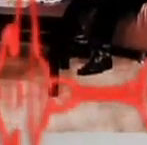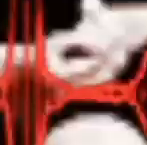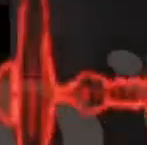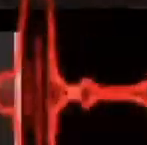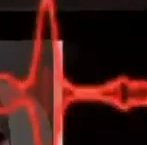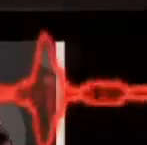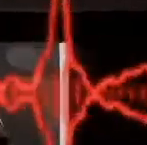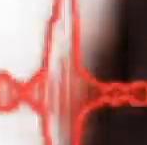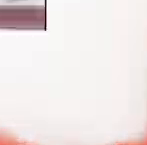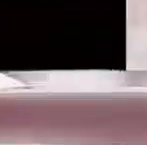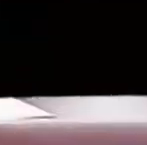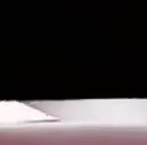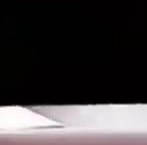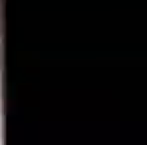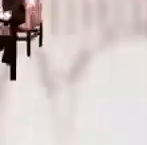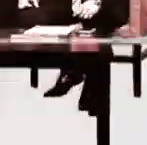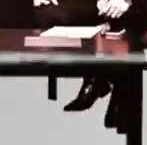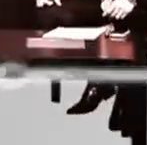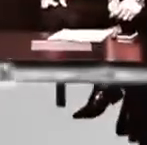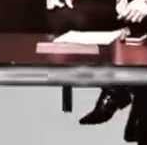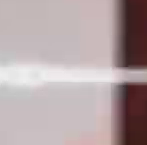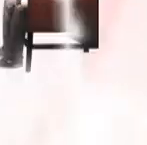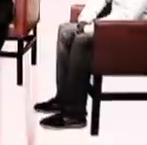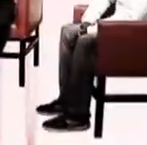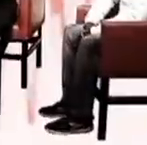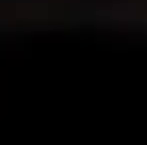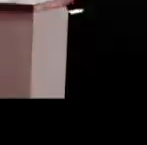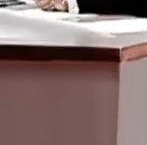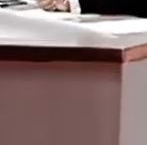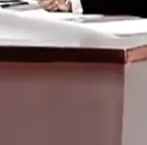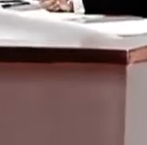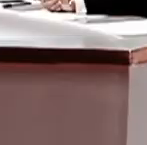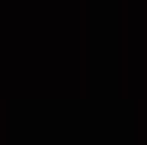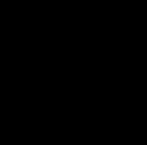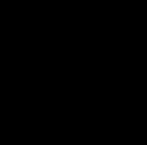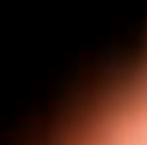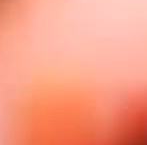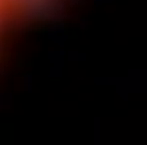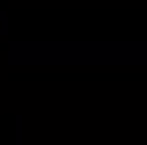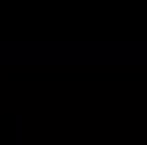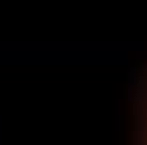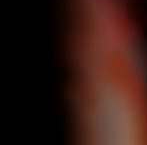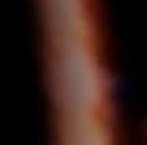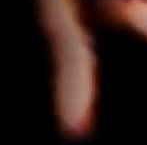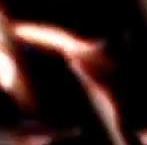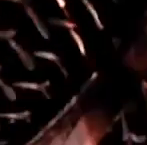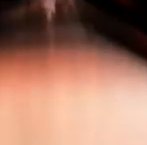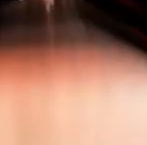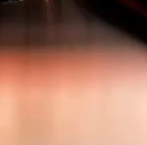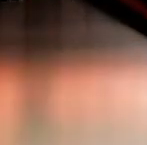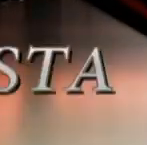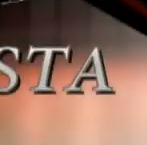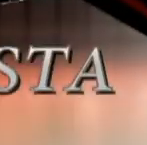Esta mañana nos da mucho gusto que esté aquí en el Estudio de México al Día. Esta mañana damos la bienvenida.